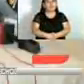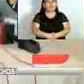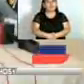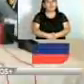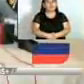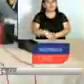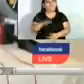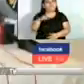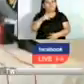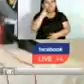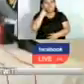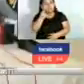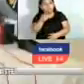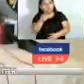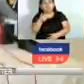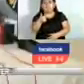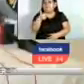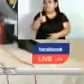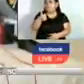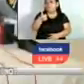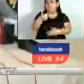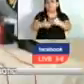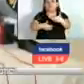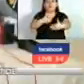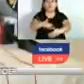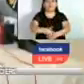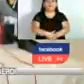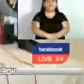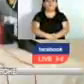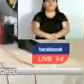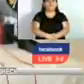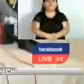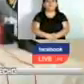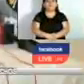lo vimos el proceso muy positivo.